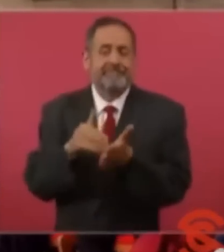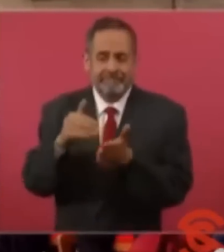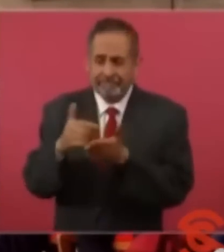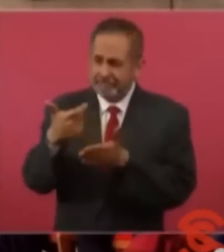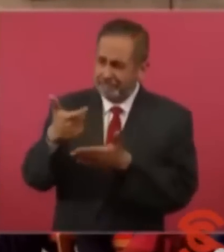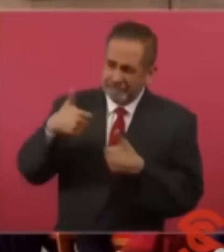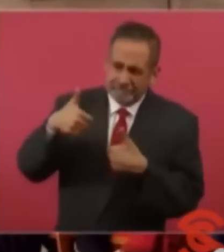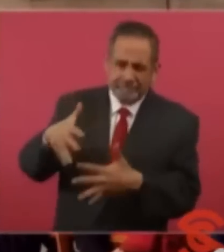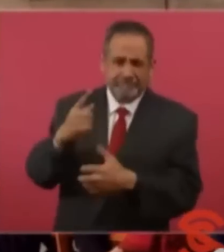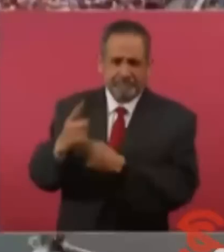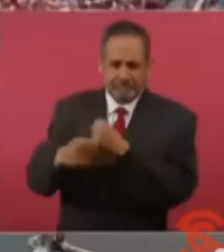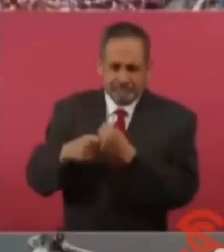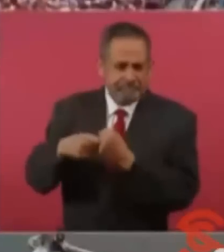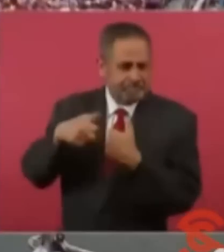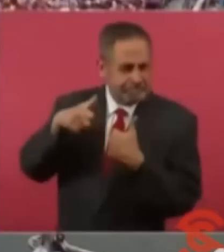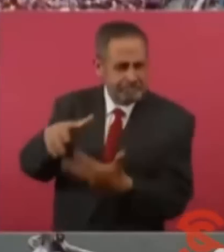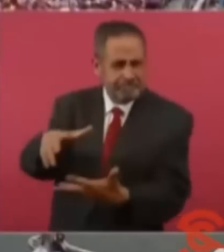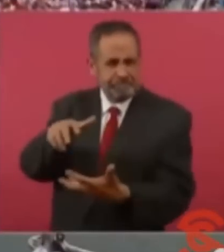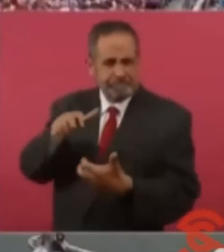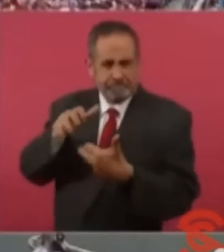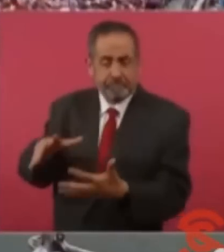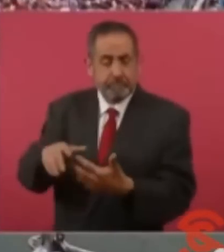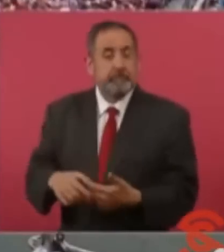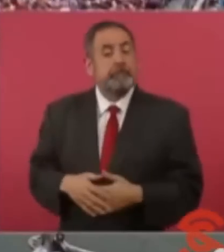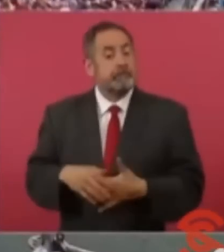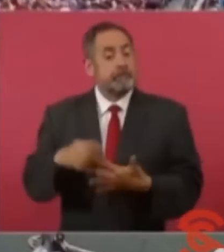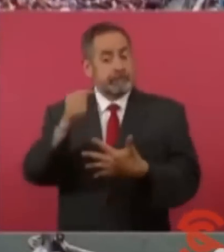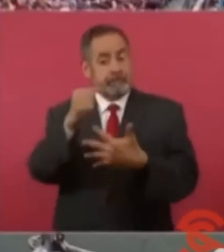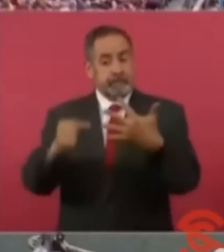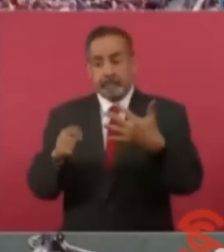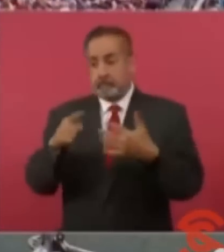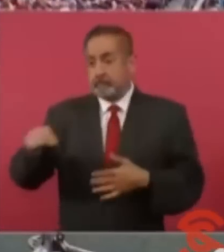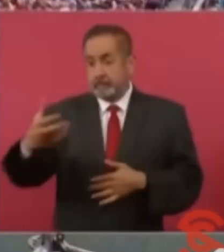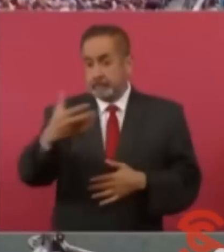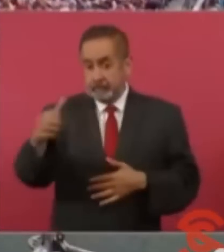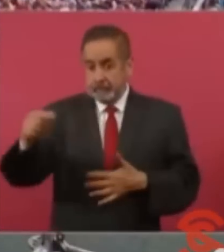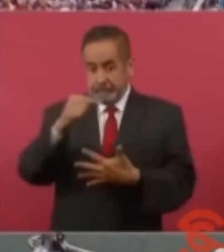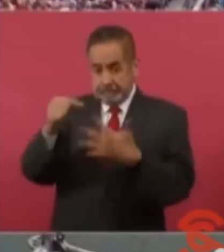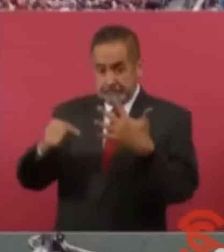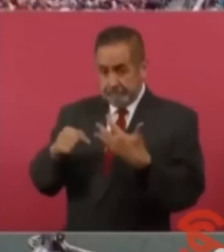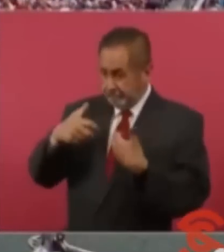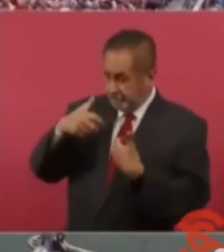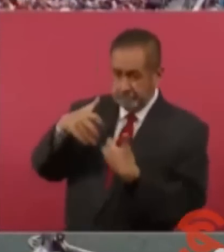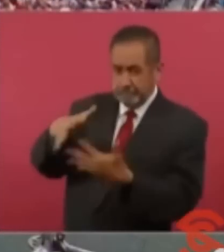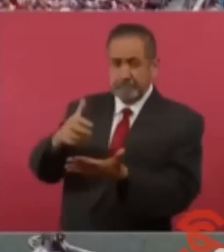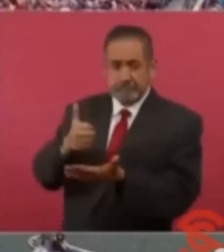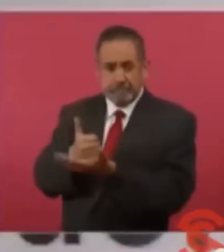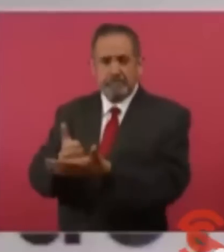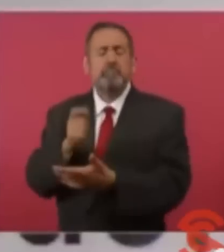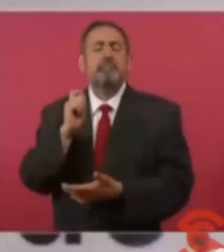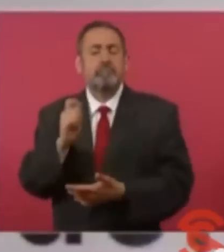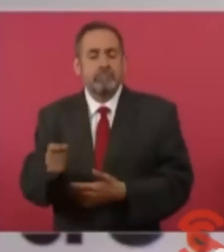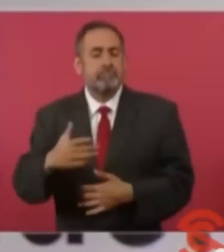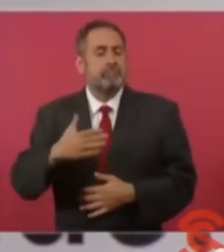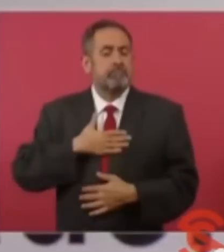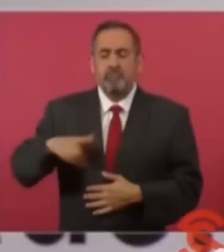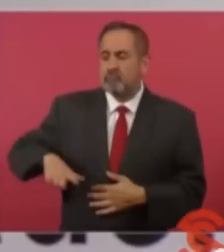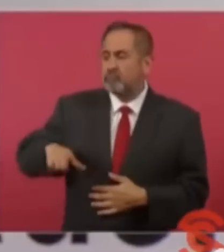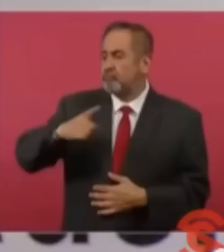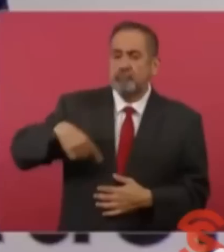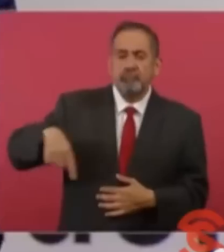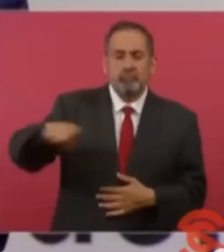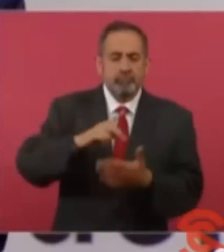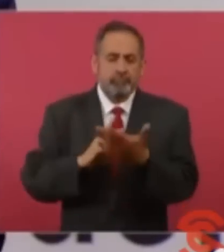pesos. Todos estos apoyos al campo han significado que en nuestro gobierno la producción